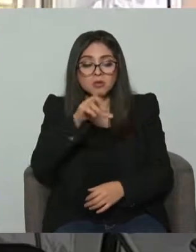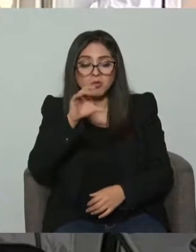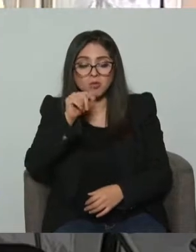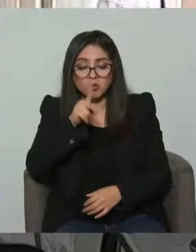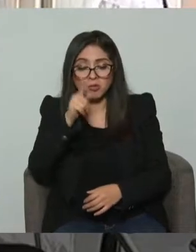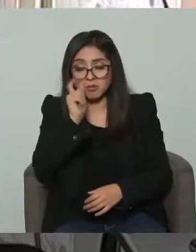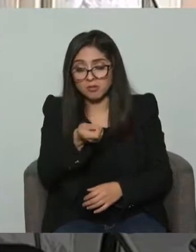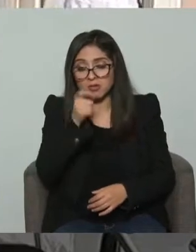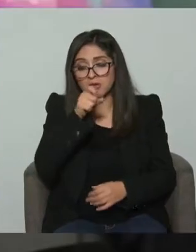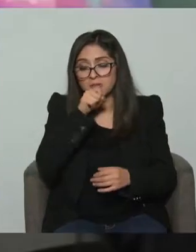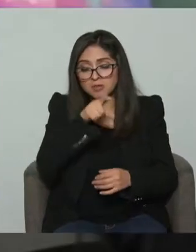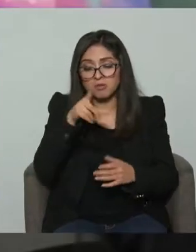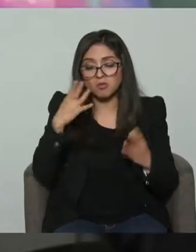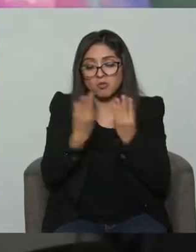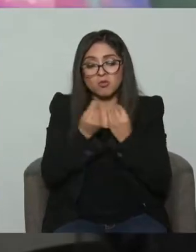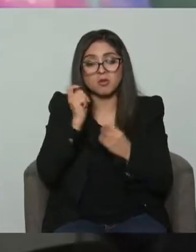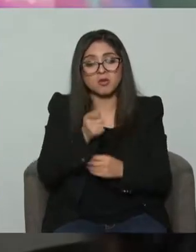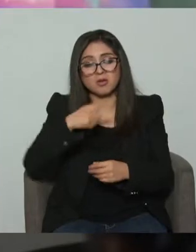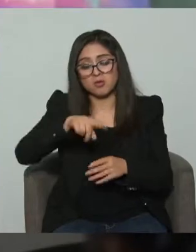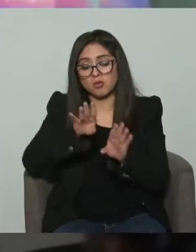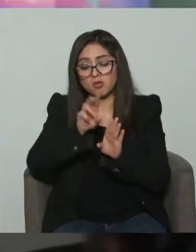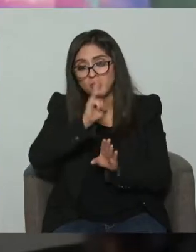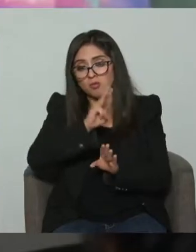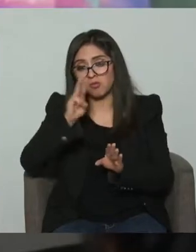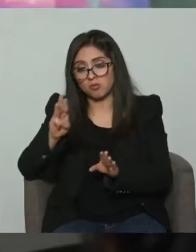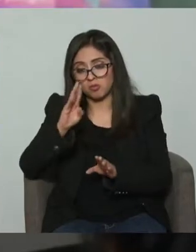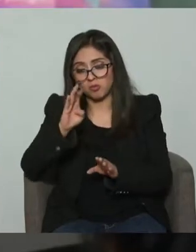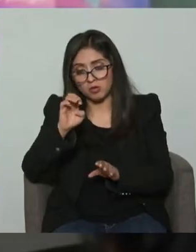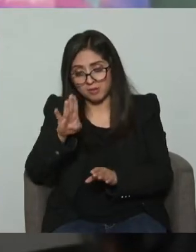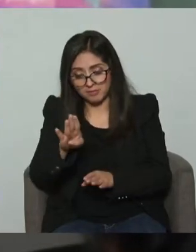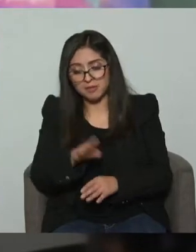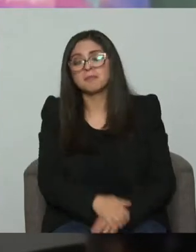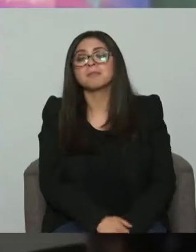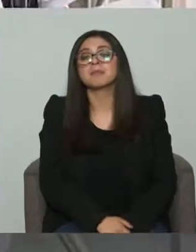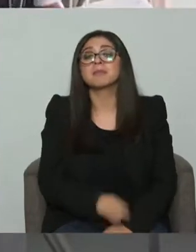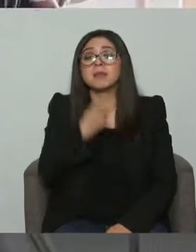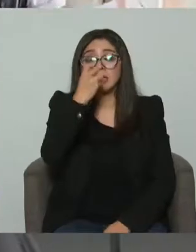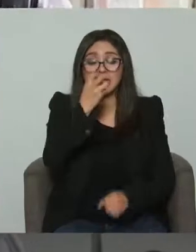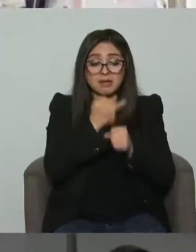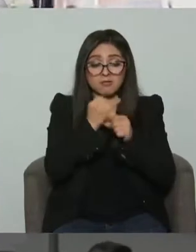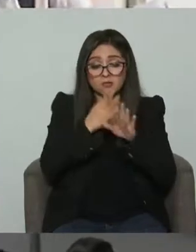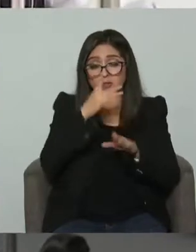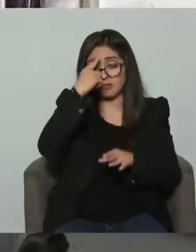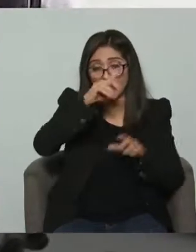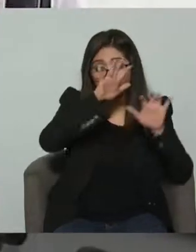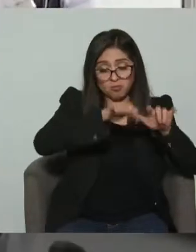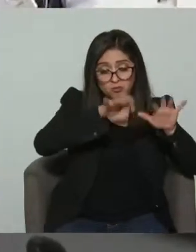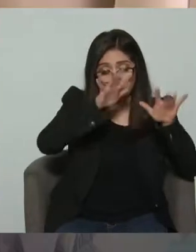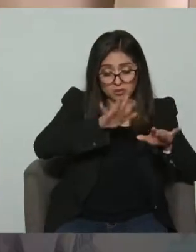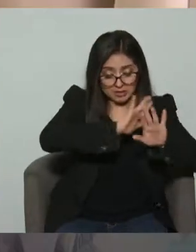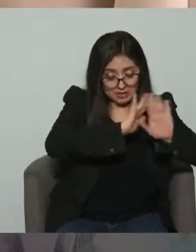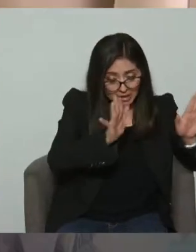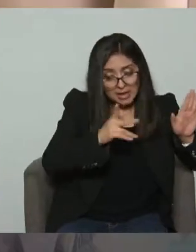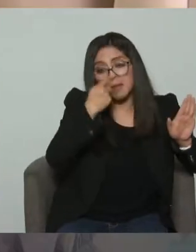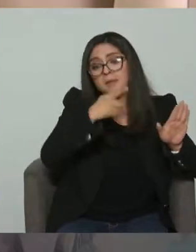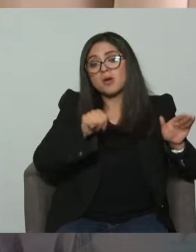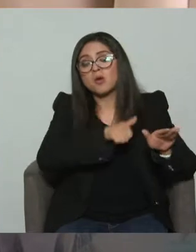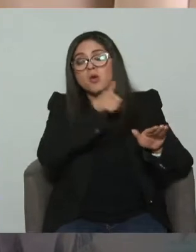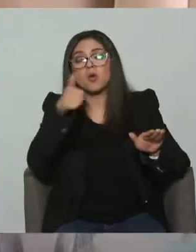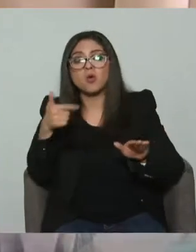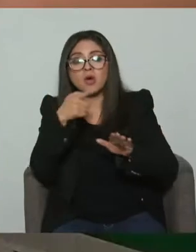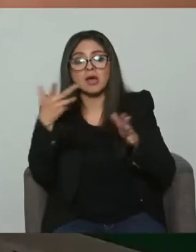web, ¿cierto? Ese es el requisito para el registro. Después tendrán que llevar un curso que estamos